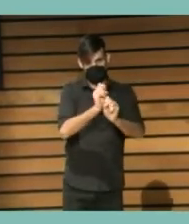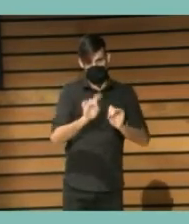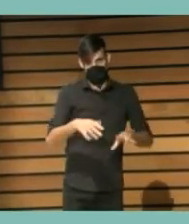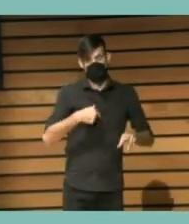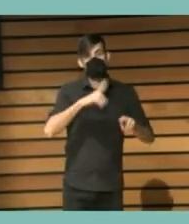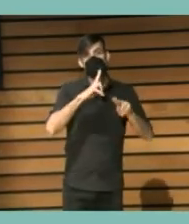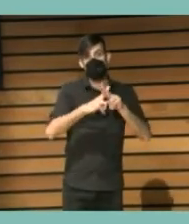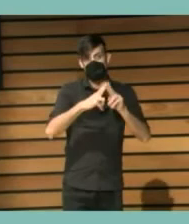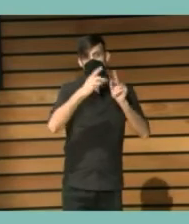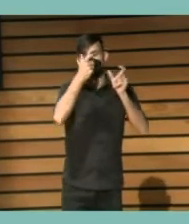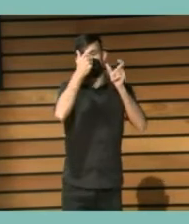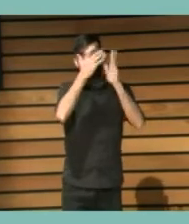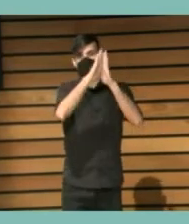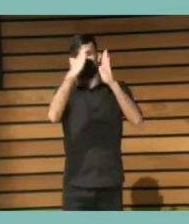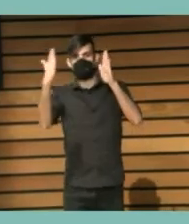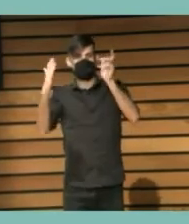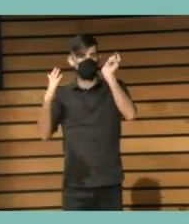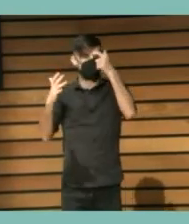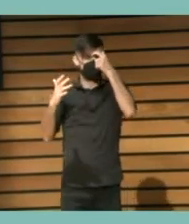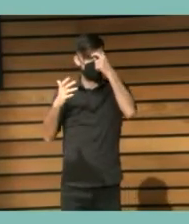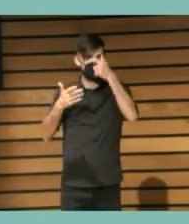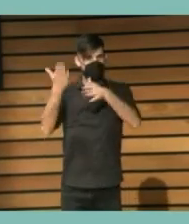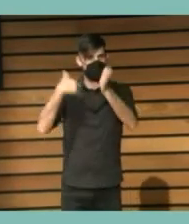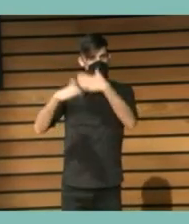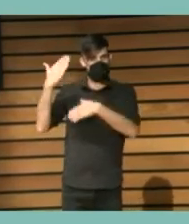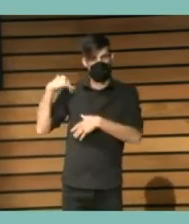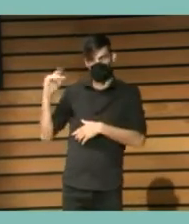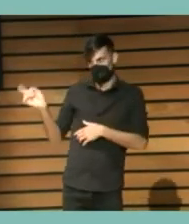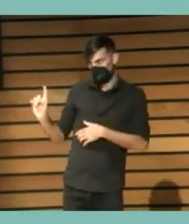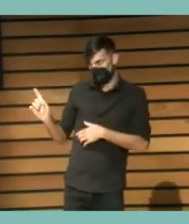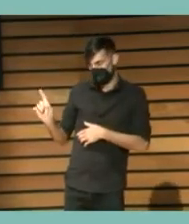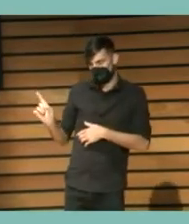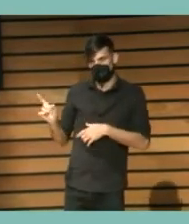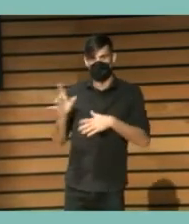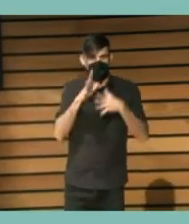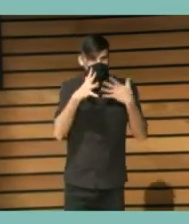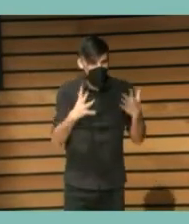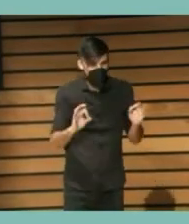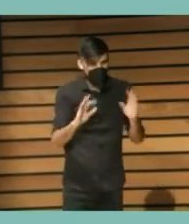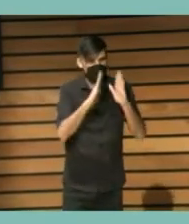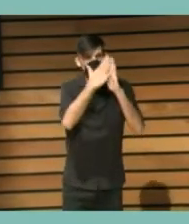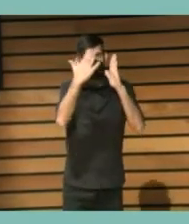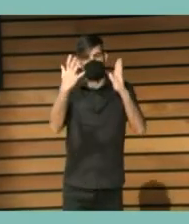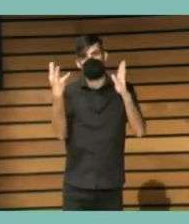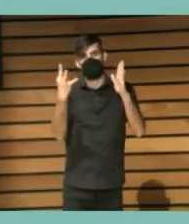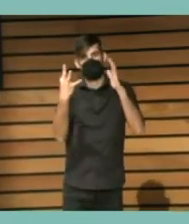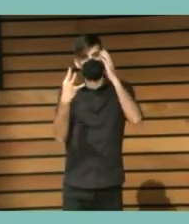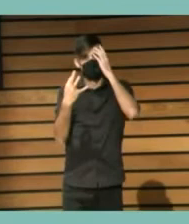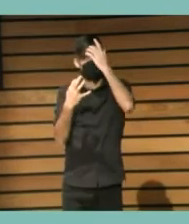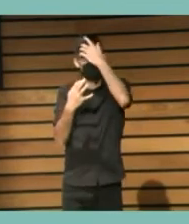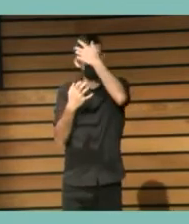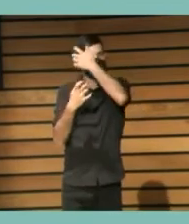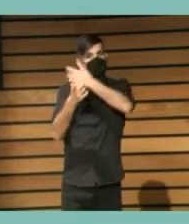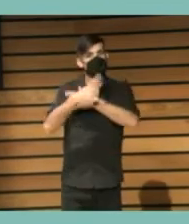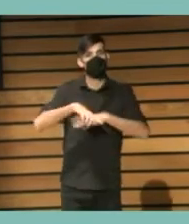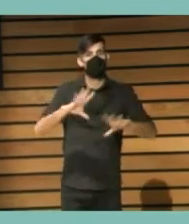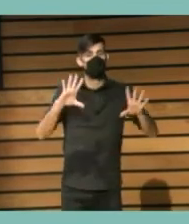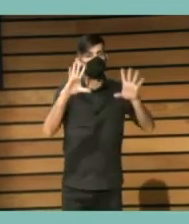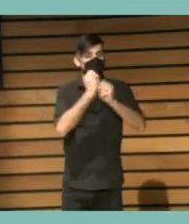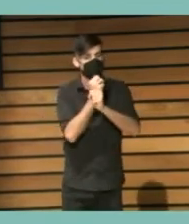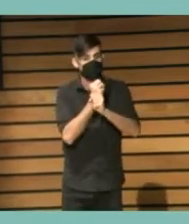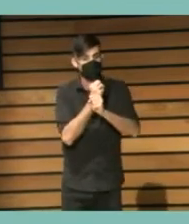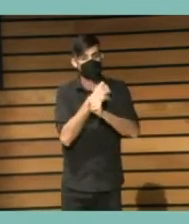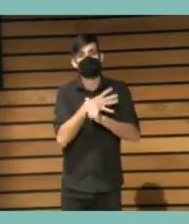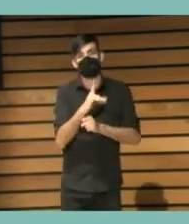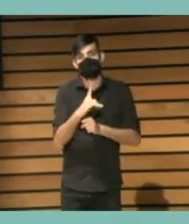ahora biblioteca, ¿no? De la biblioteca que guardaba libros. A mí me resulta difícil. Entonces, quizás si no lo tenemos muy claro, también difícil lo vamos a